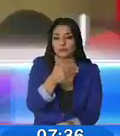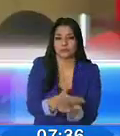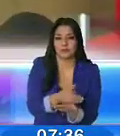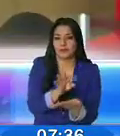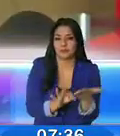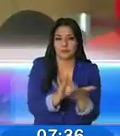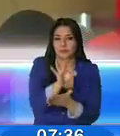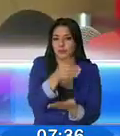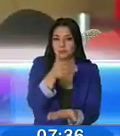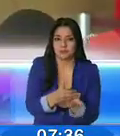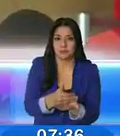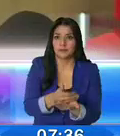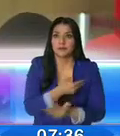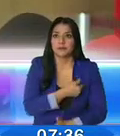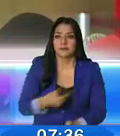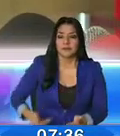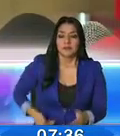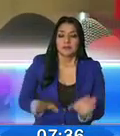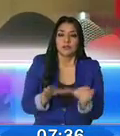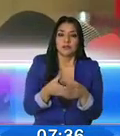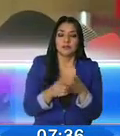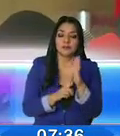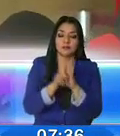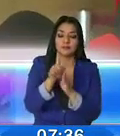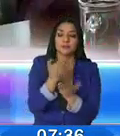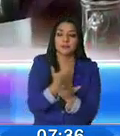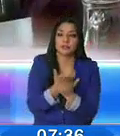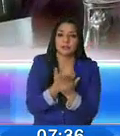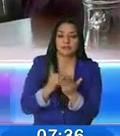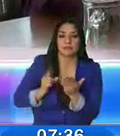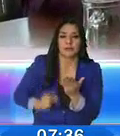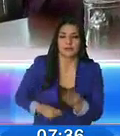suspendido. El presidente de la Comisión de Desarrollo Económico